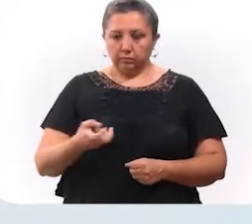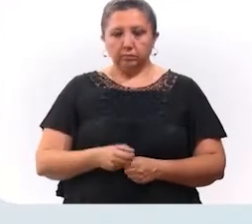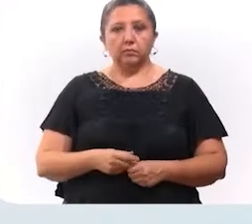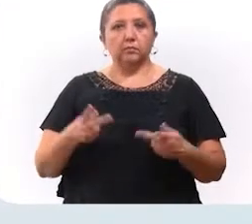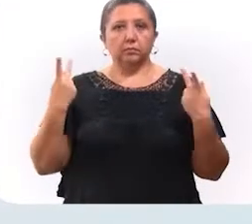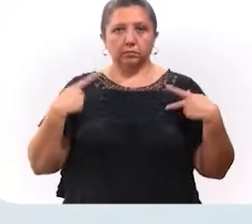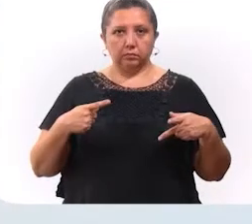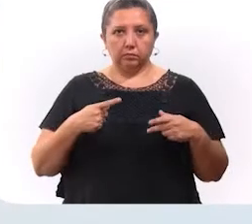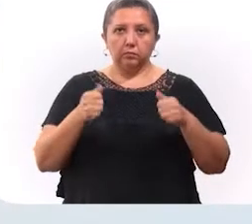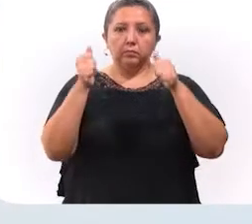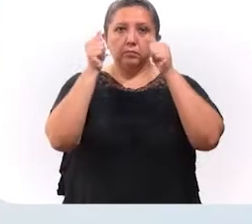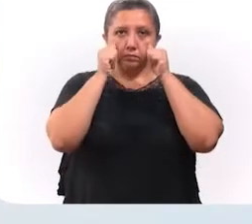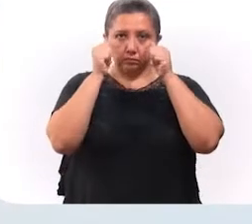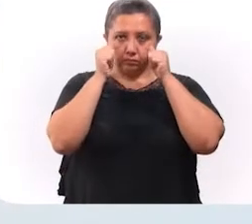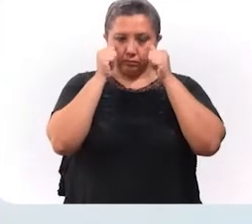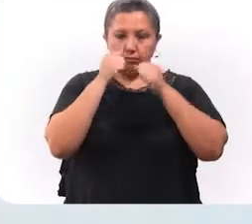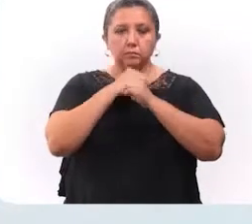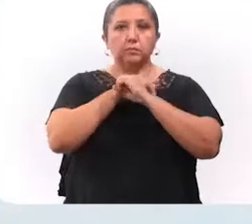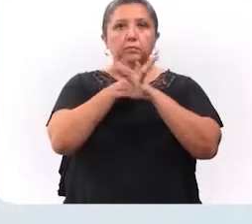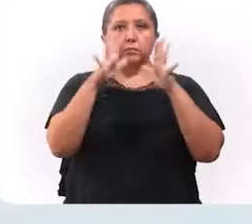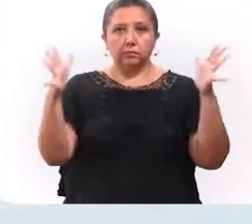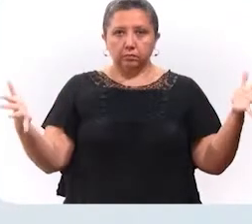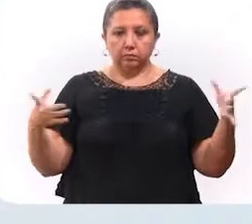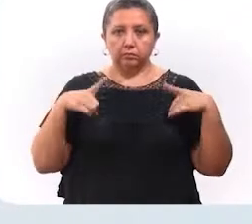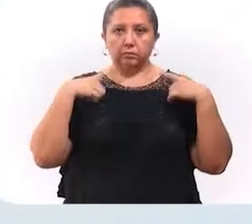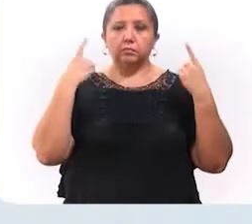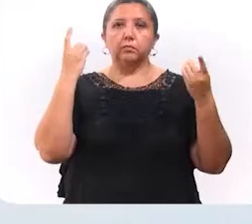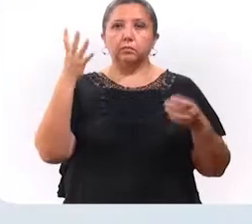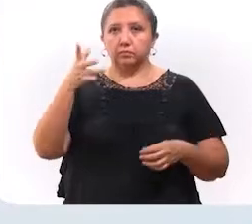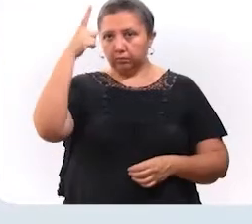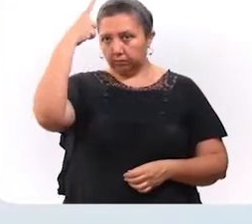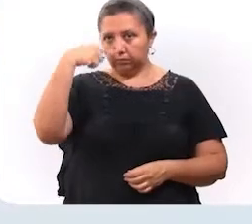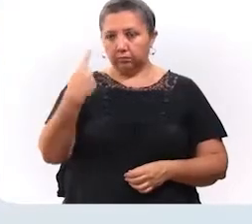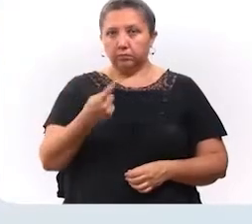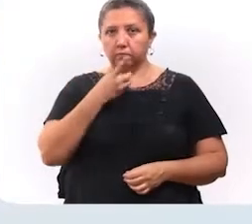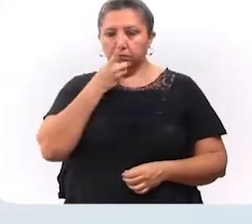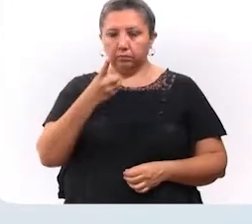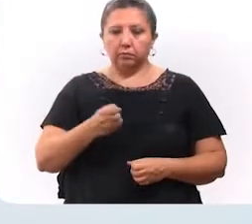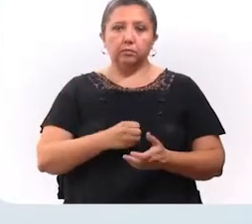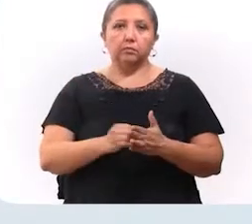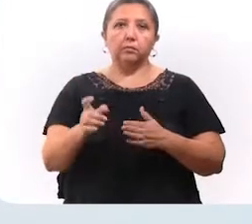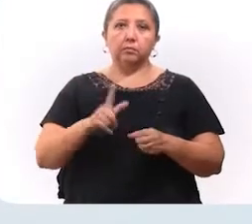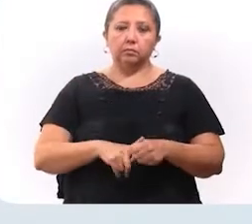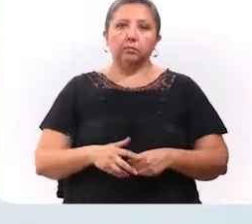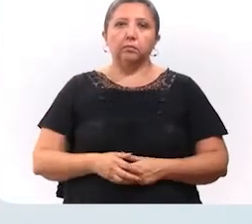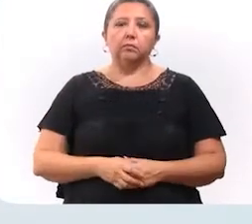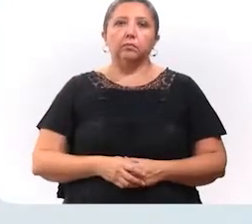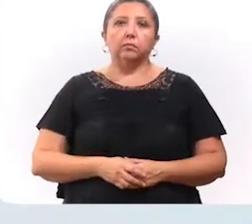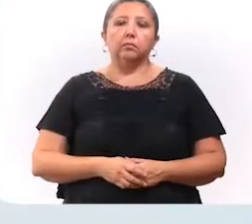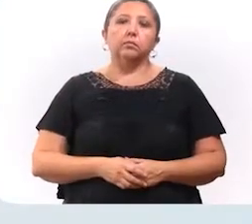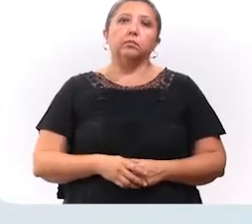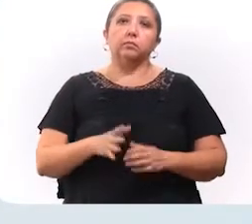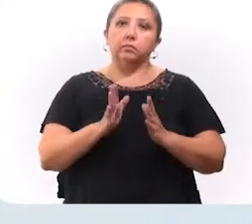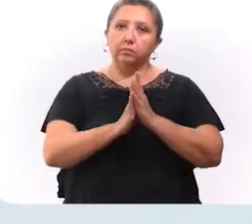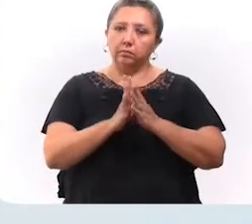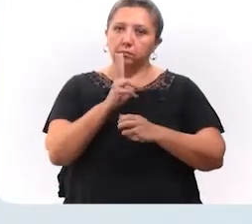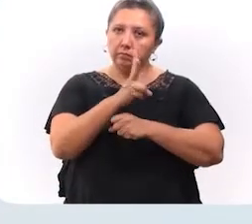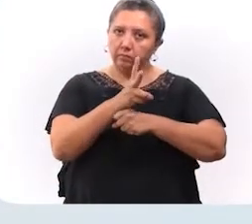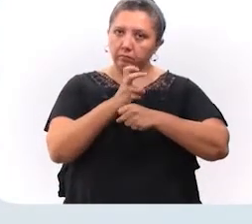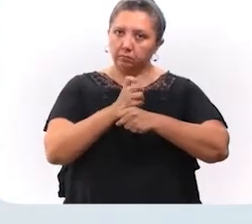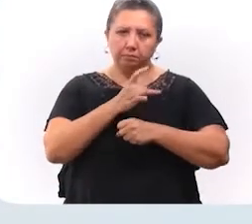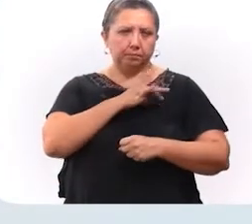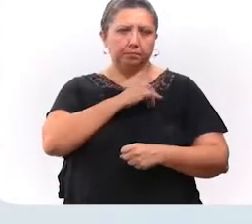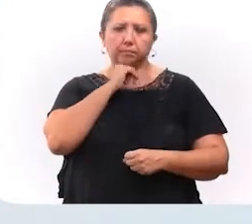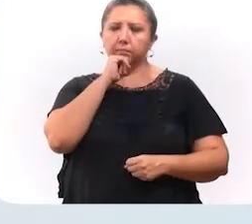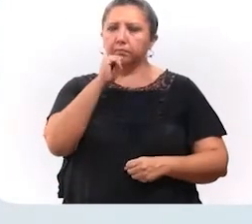de la población a estar atento de la información que se brindará para los canales oficiales. Los invitamos a vacunarse